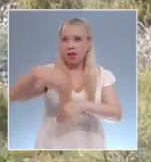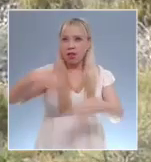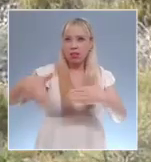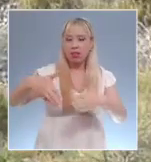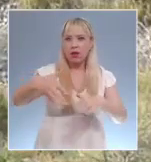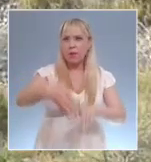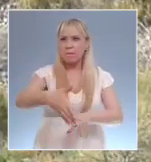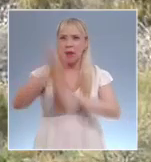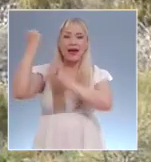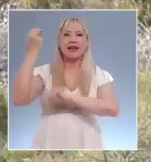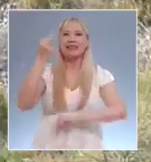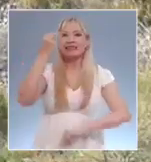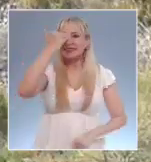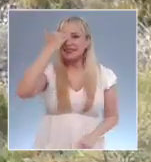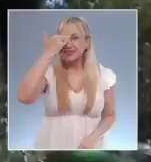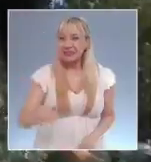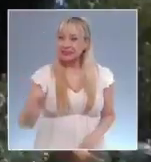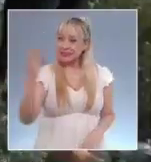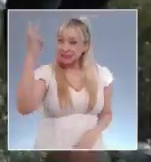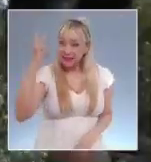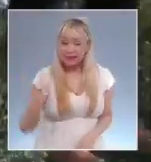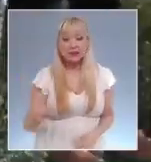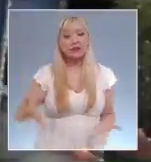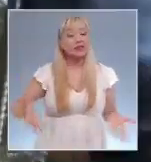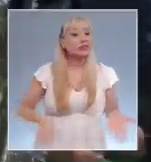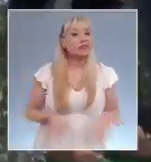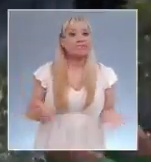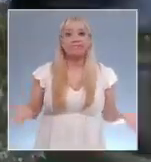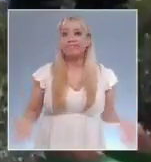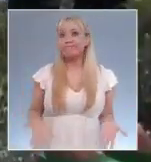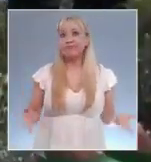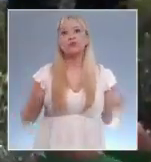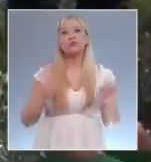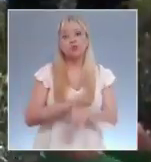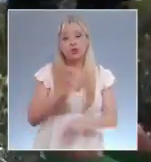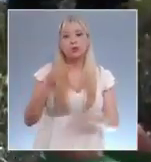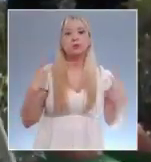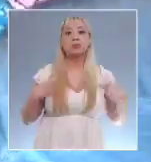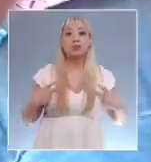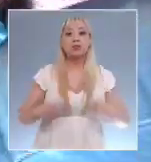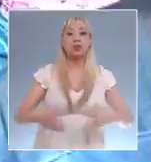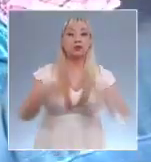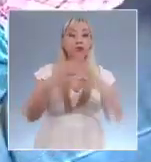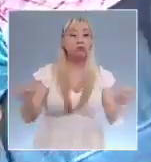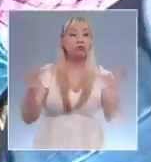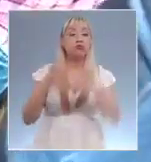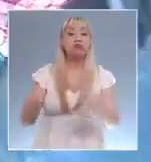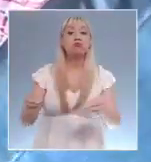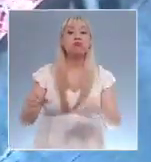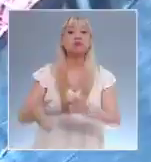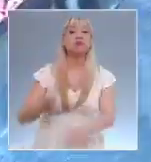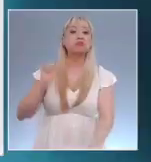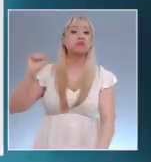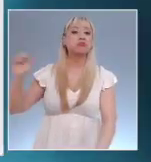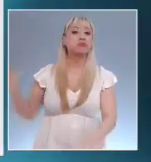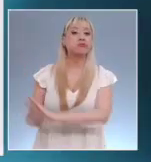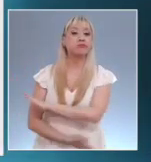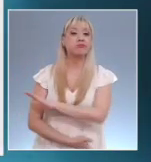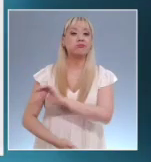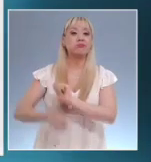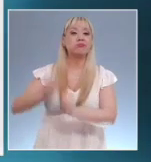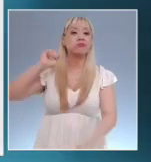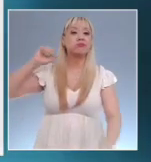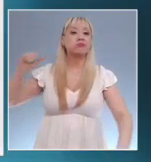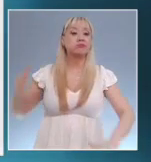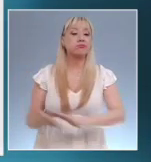de los casos de desaparición de personas. Destacó acreditar primero la comisión del delito de privación de la libertad. Con el boletín